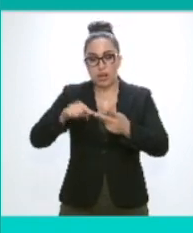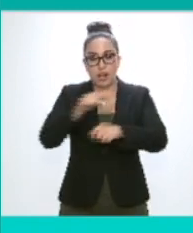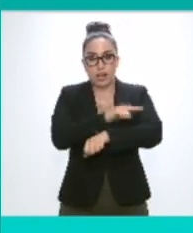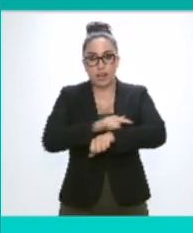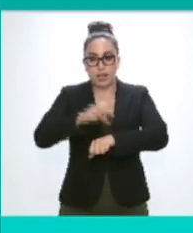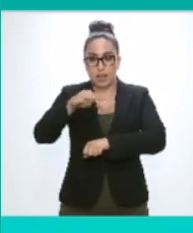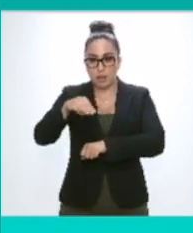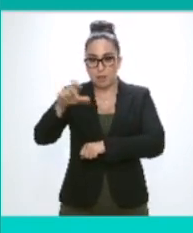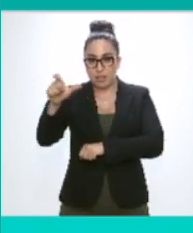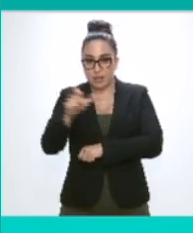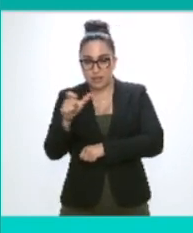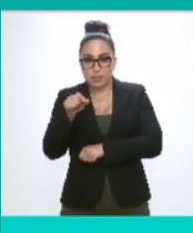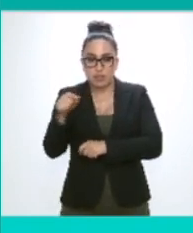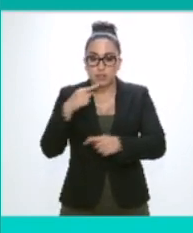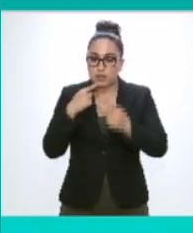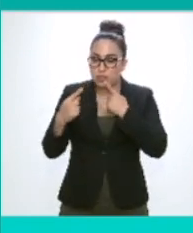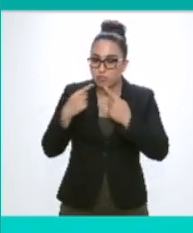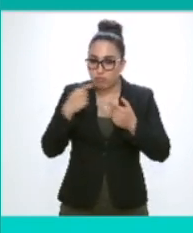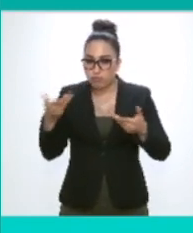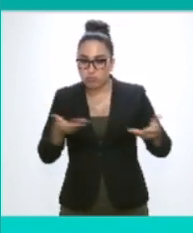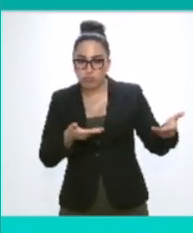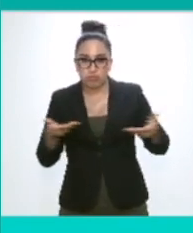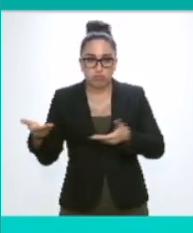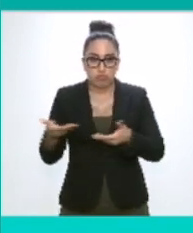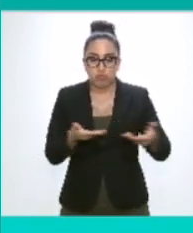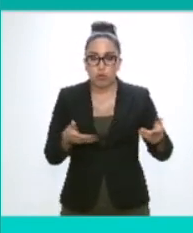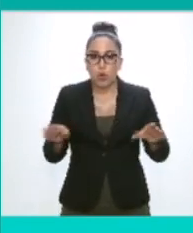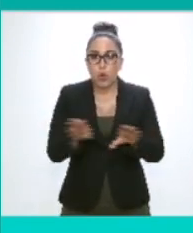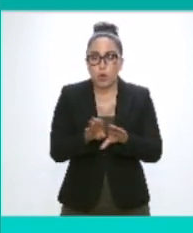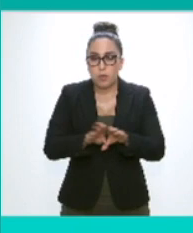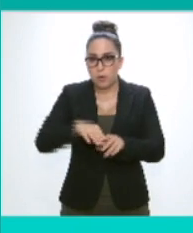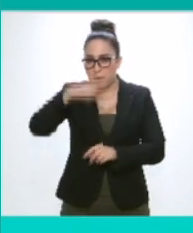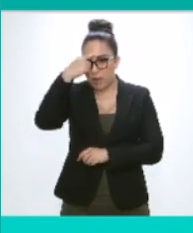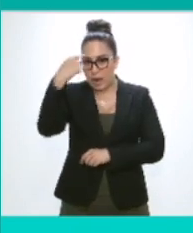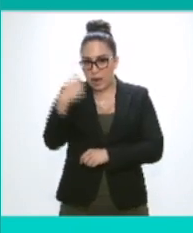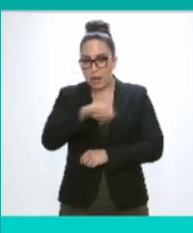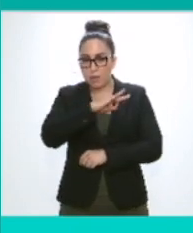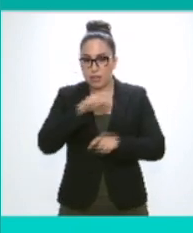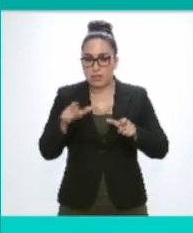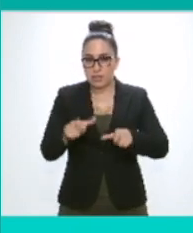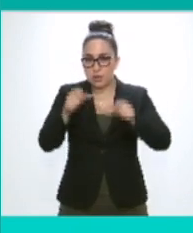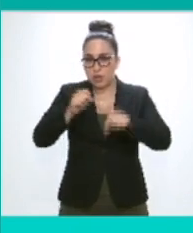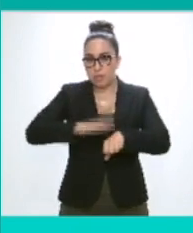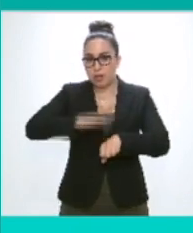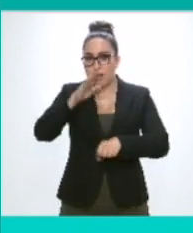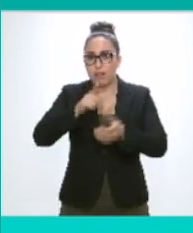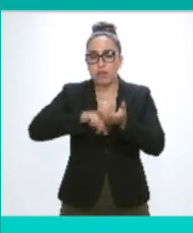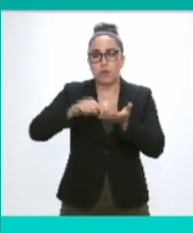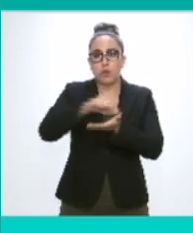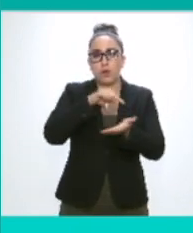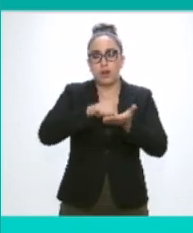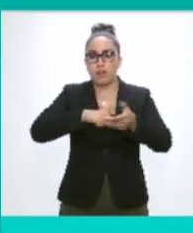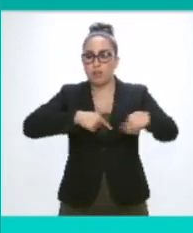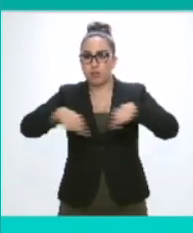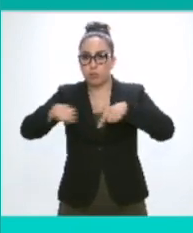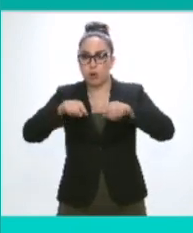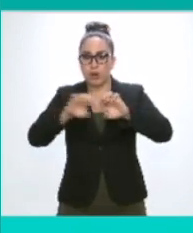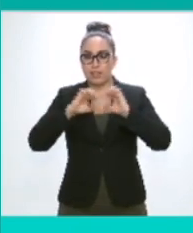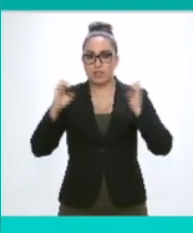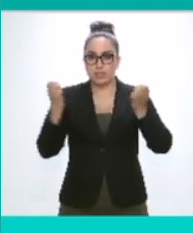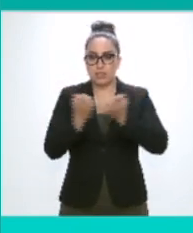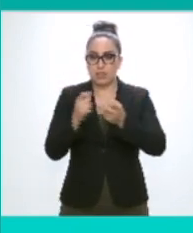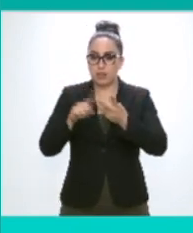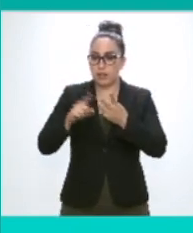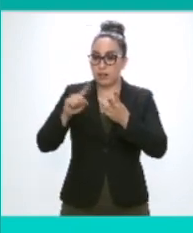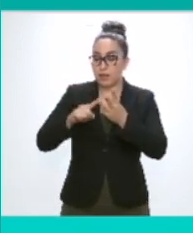en las que se trataron temas relativos a la implementación de medidas de seguridad en los estadios de fútbol con instituciones de seguridad